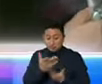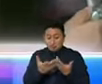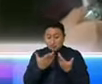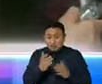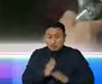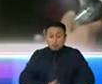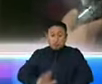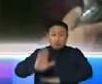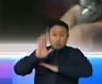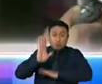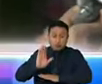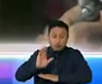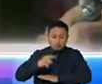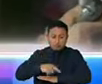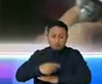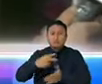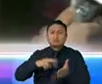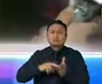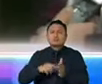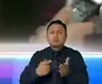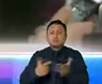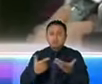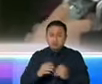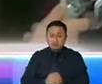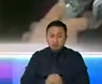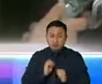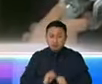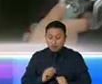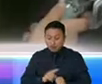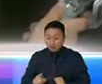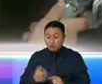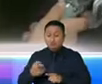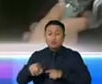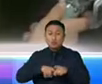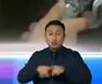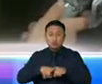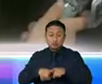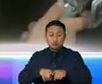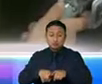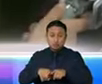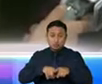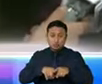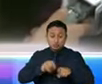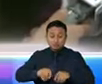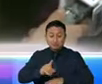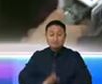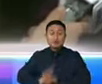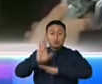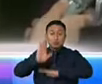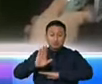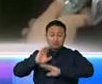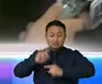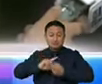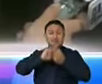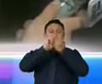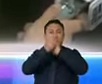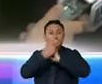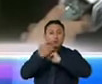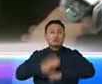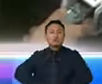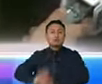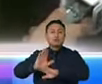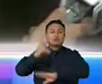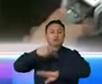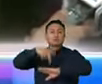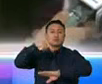nombramiento provisional, lo que debe por ley ocurrir es un concurso de méritos y oposición para que ese nombramiento provisional se convierta, en el caso de que